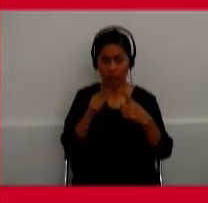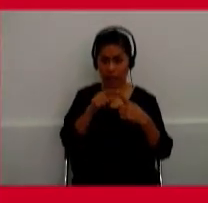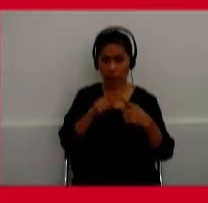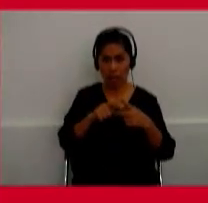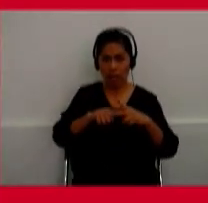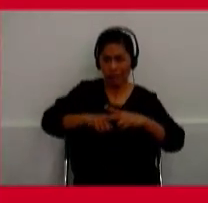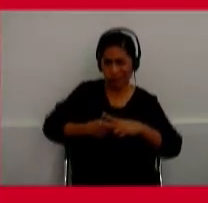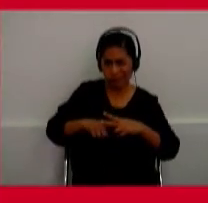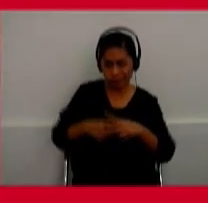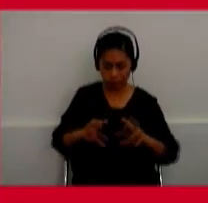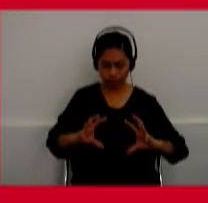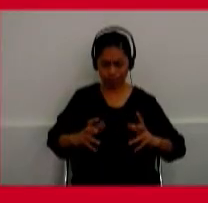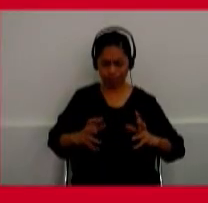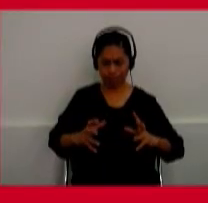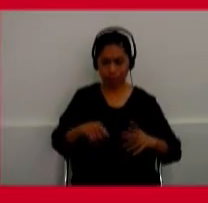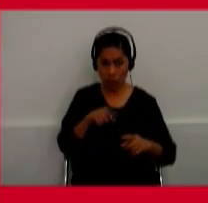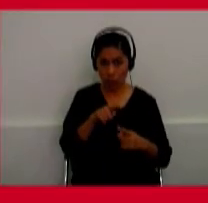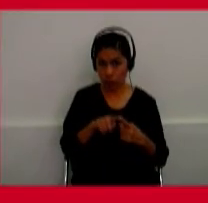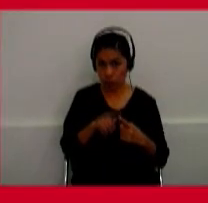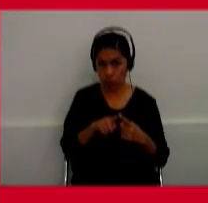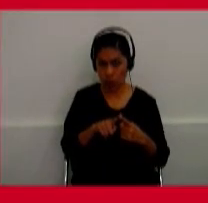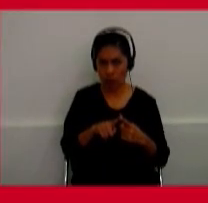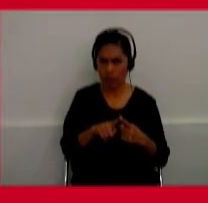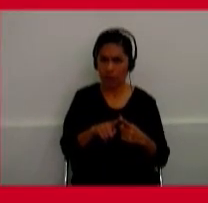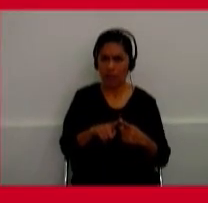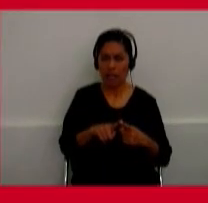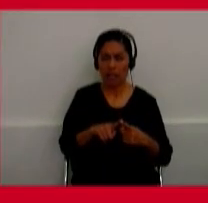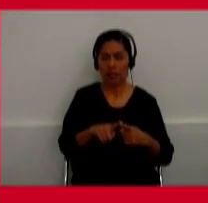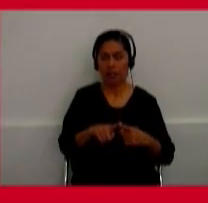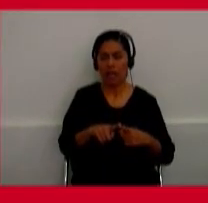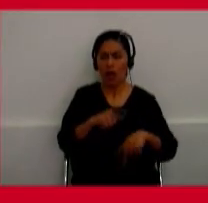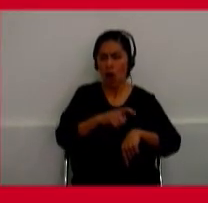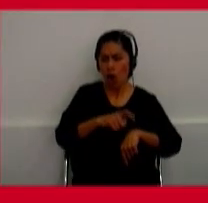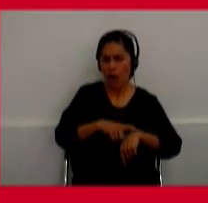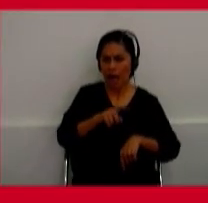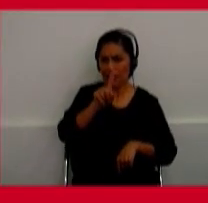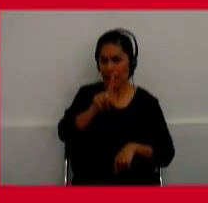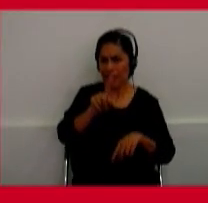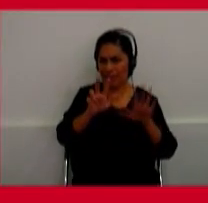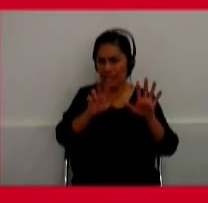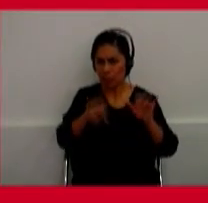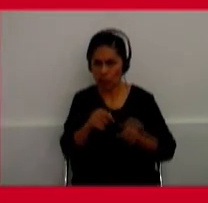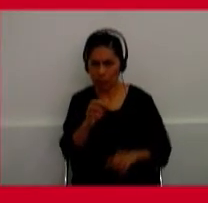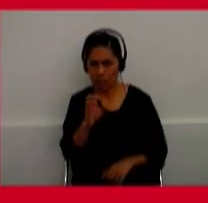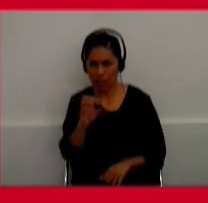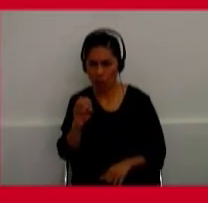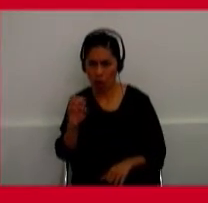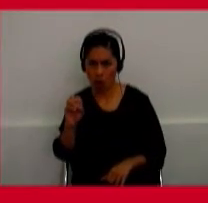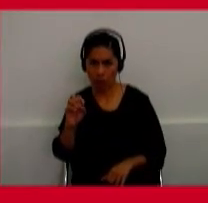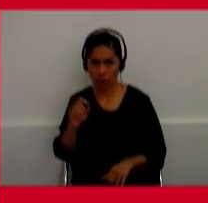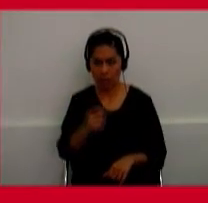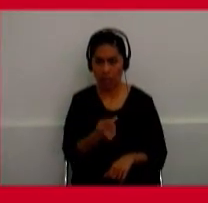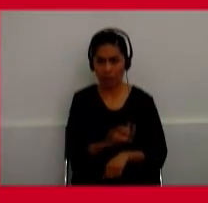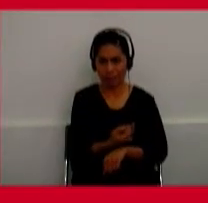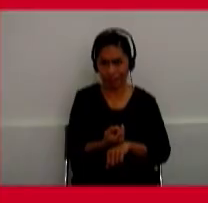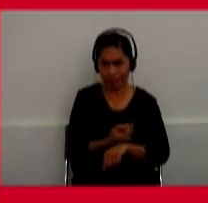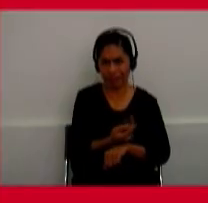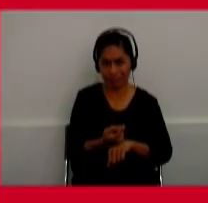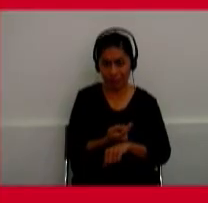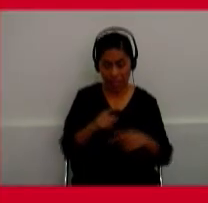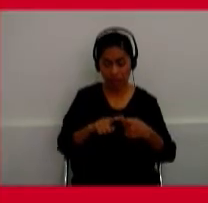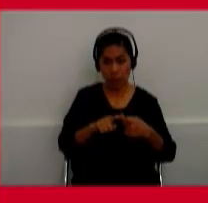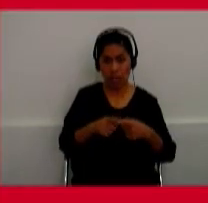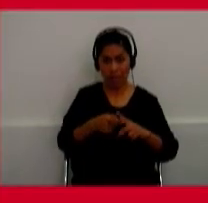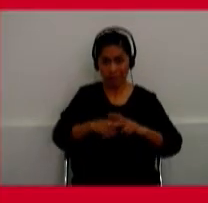mayores. La primera a las 18.000 horas, el motor ingresa nuevo, opera durante 18.000 horas. Tenemos una primera